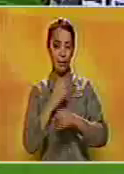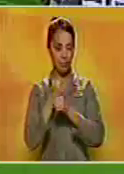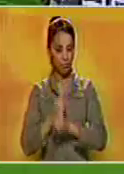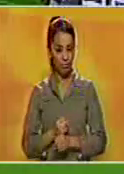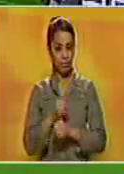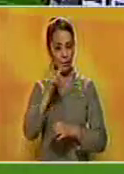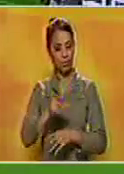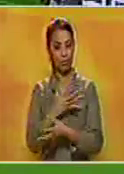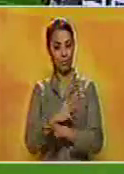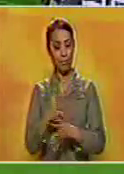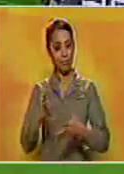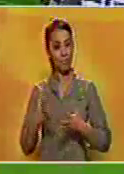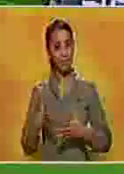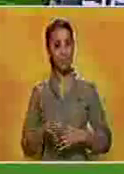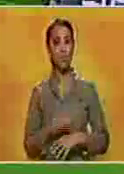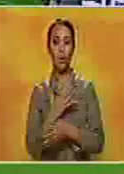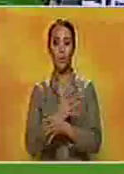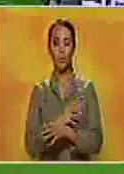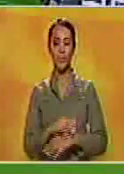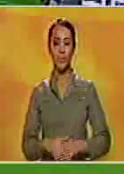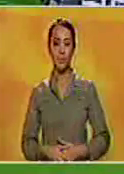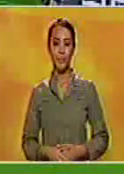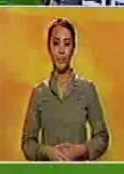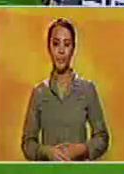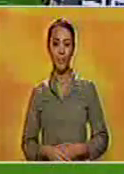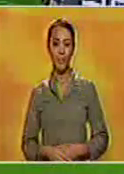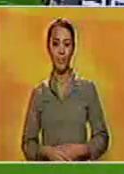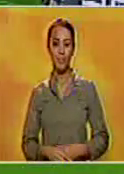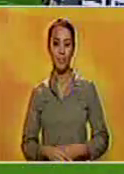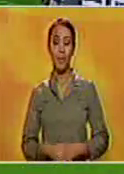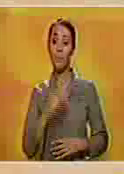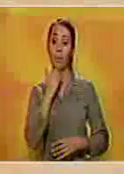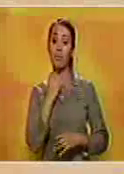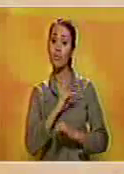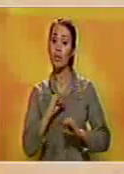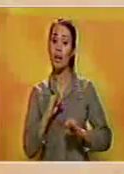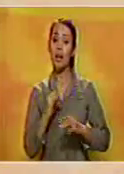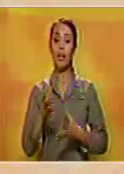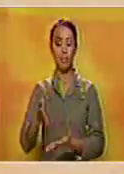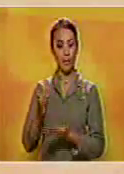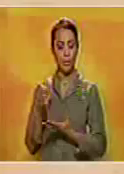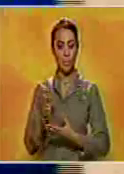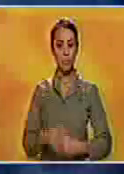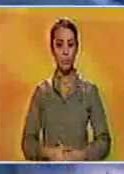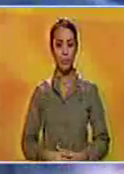ganador entre Athletic Club y Las Palmas para disputar la final de la Copa del Rey.